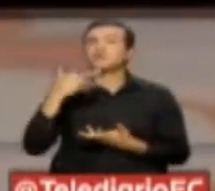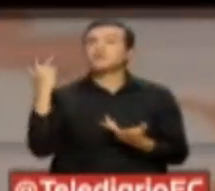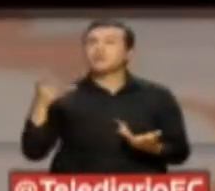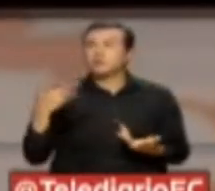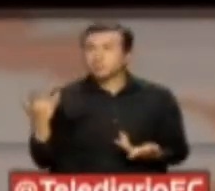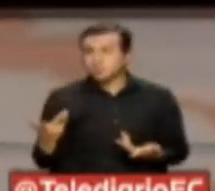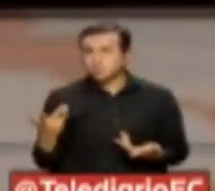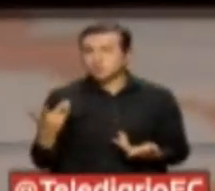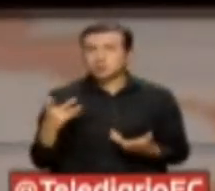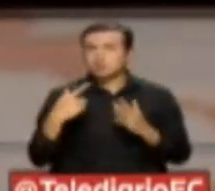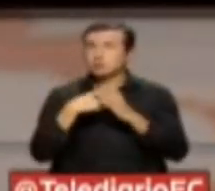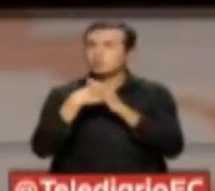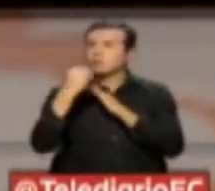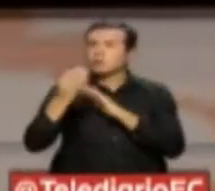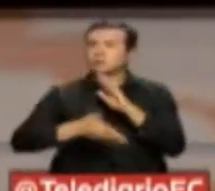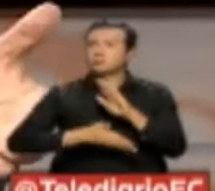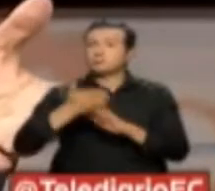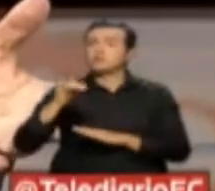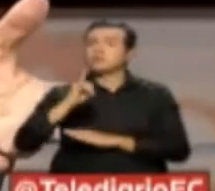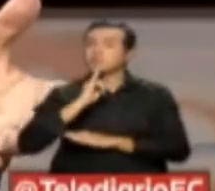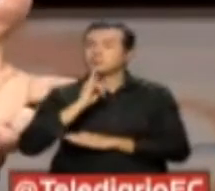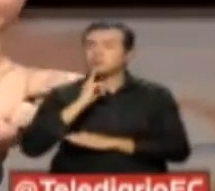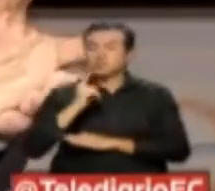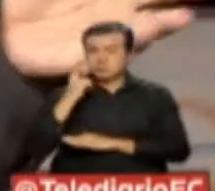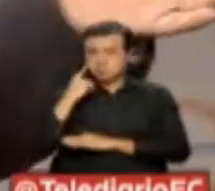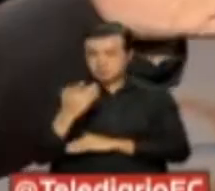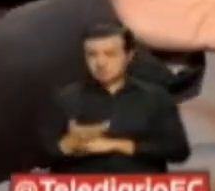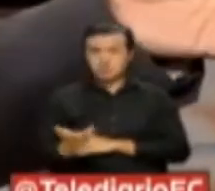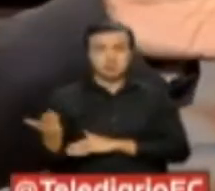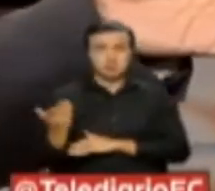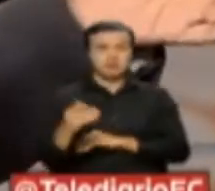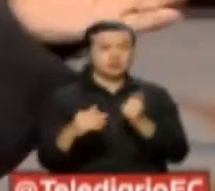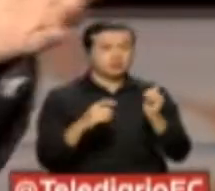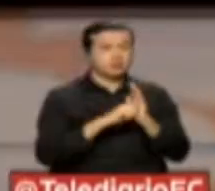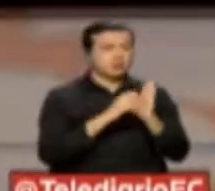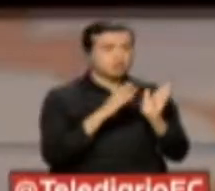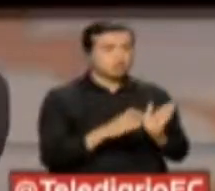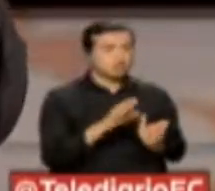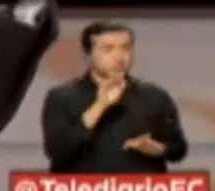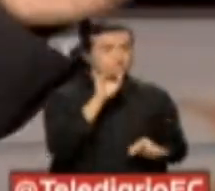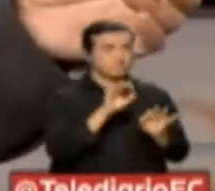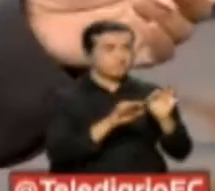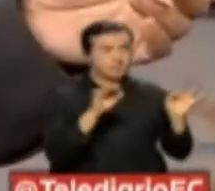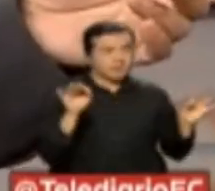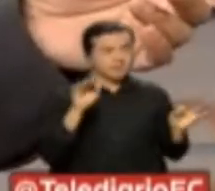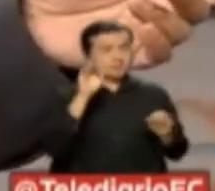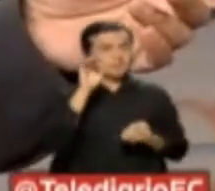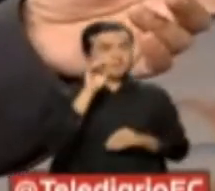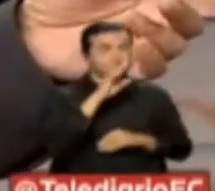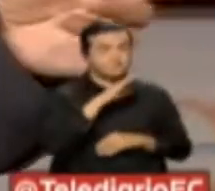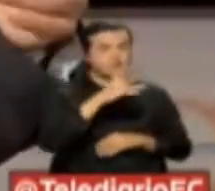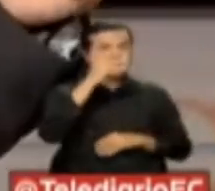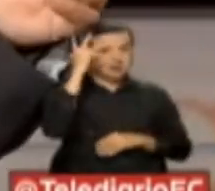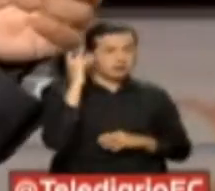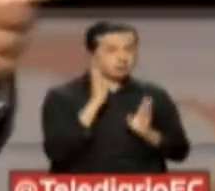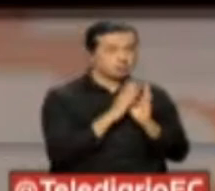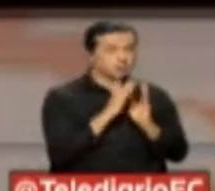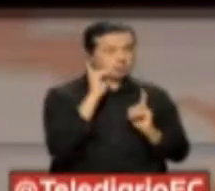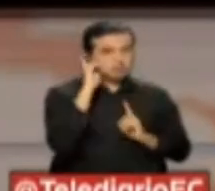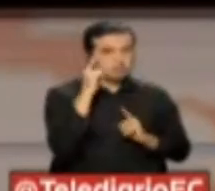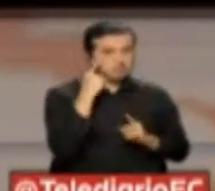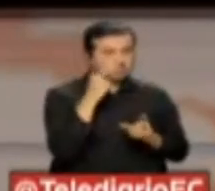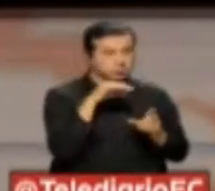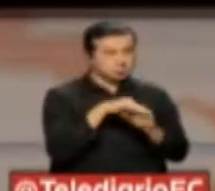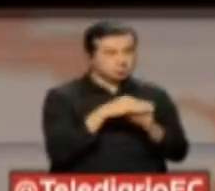sistema pro fuego en eeuu es un ejemplo y tenemos contralor que fueron elegidos por el concepto anterior por este material